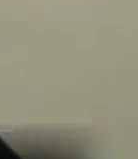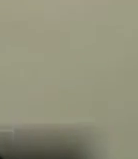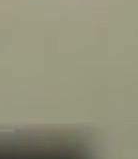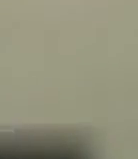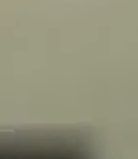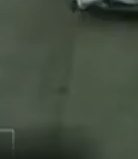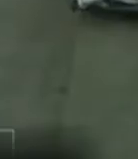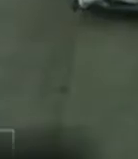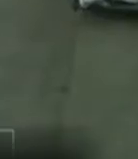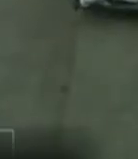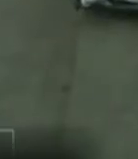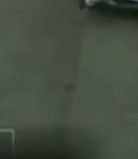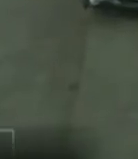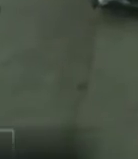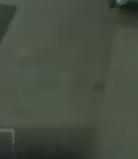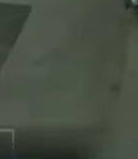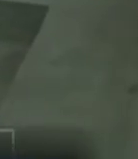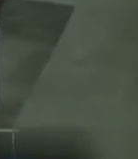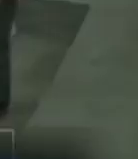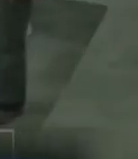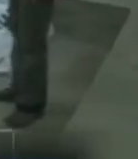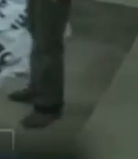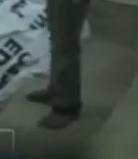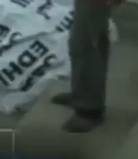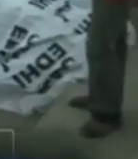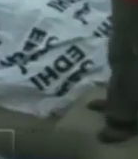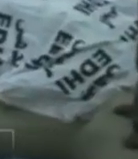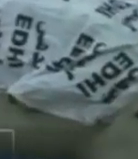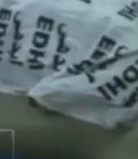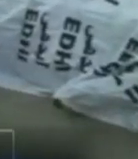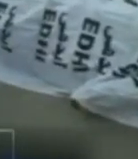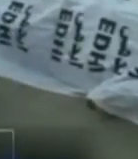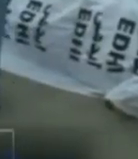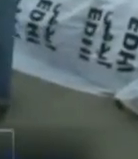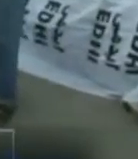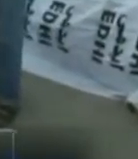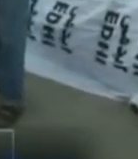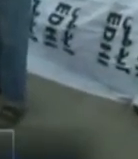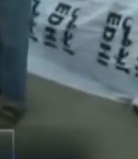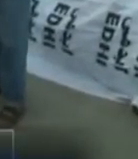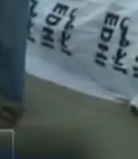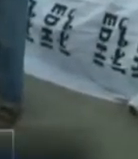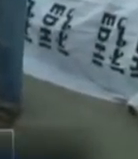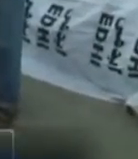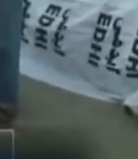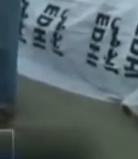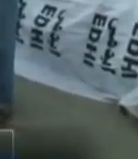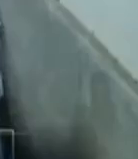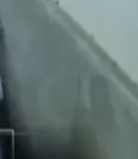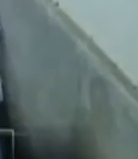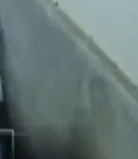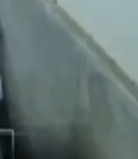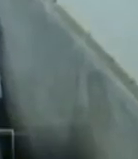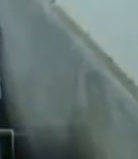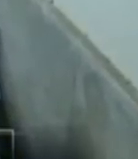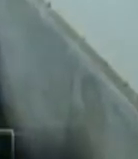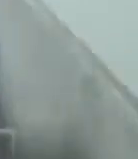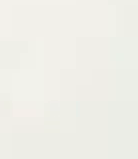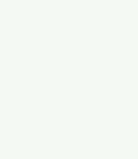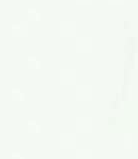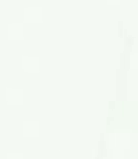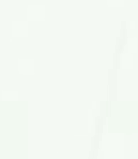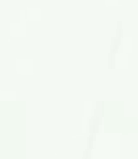lo internacional, un incendio en un hotel en la ciudad más poblada de Pakistán deja varias víctimas mortales.